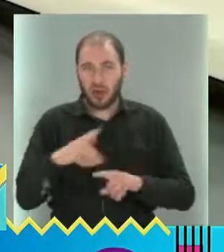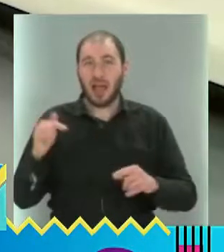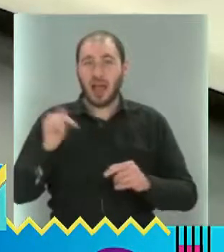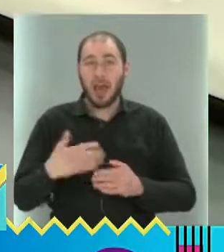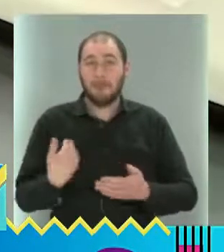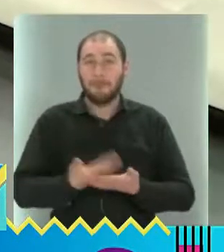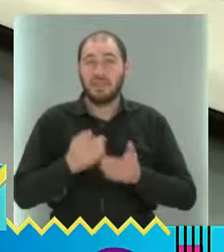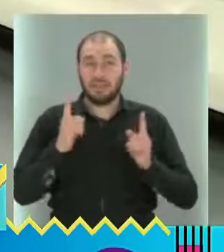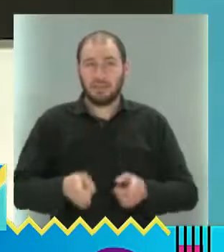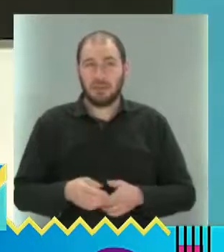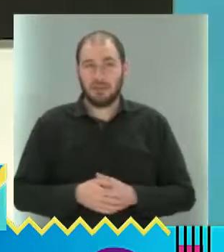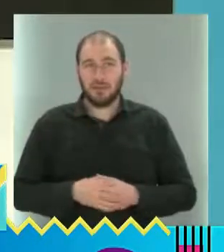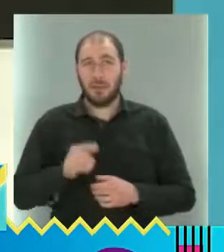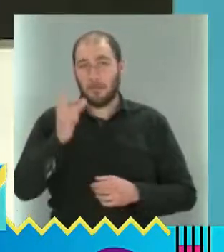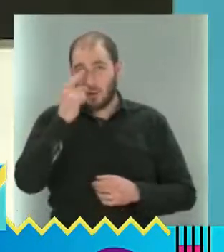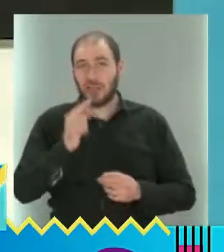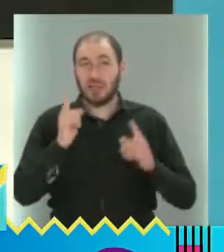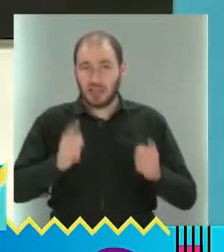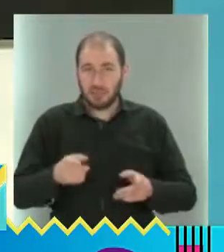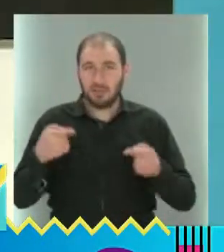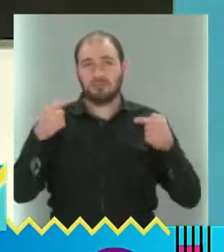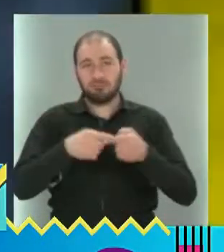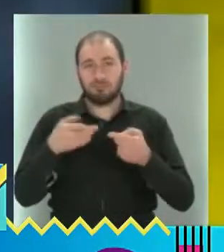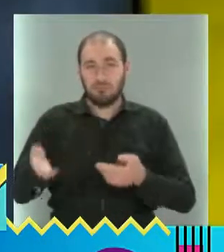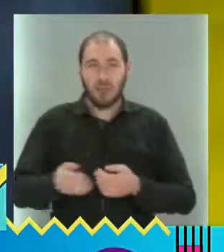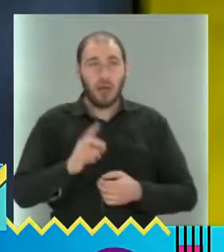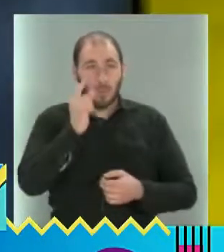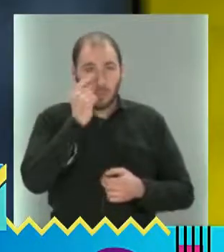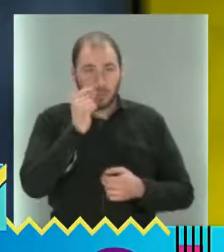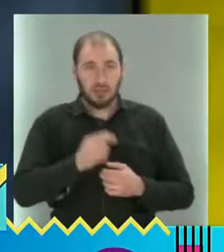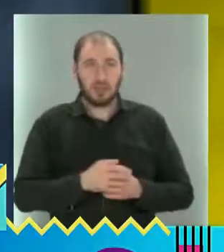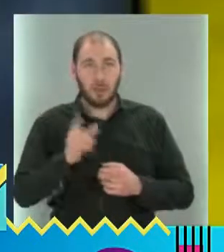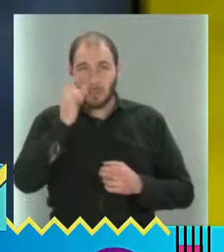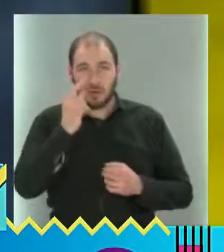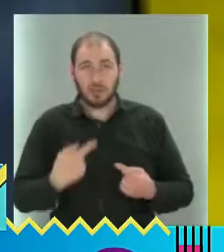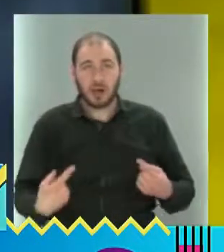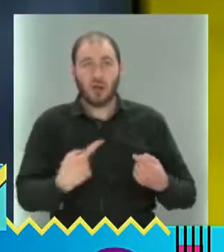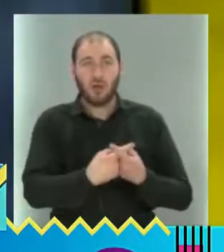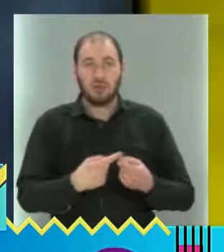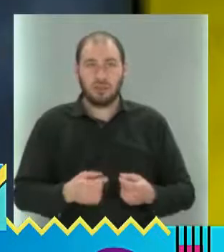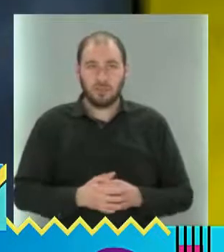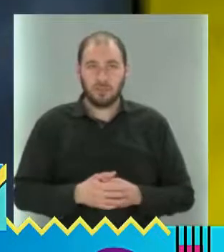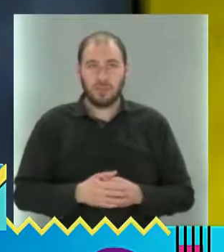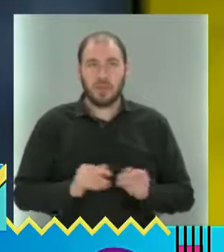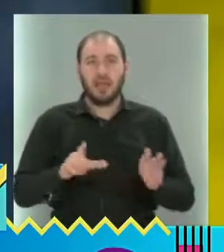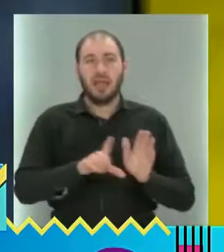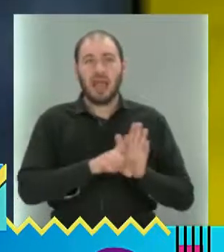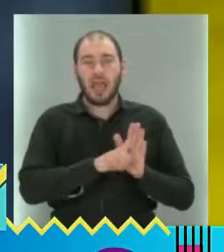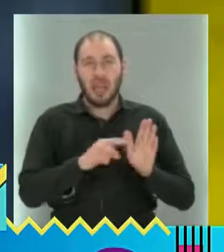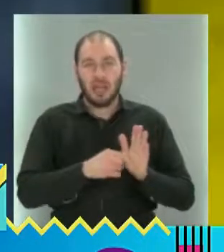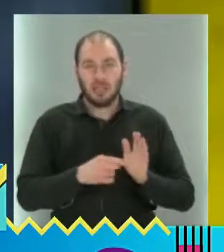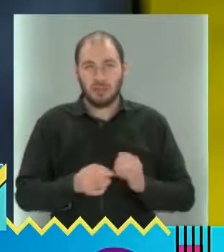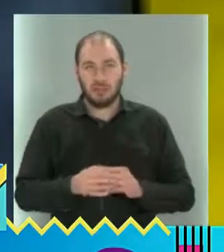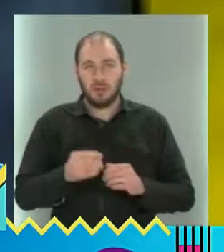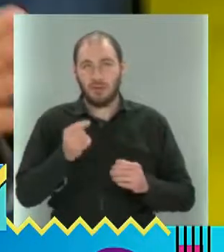el pedido también para que la política pueda ir hacia ese lado, ¿no? La política, cuando la política va en contra de las leyes, vamos a